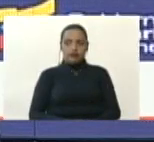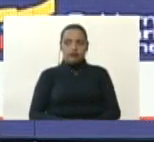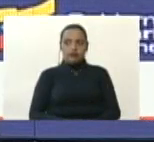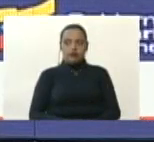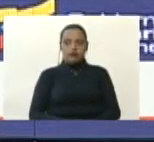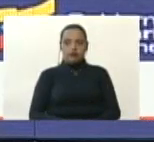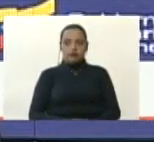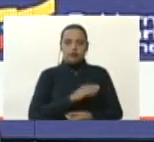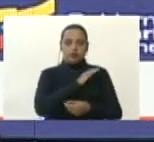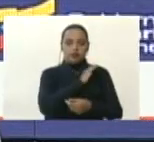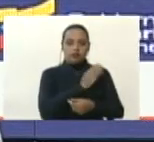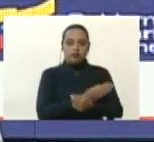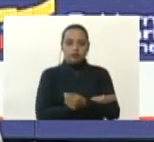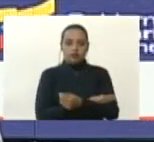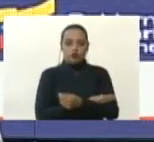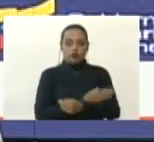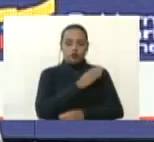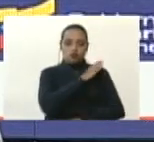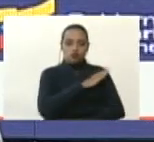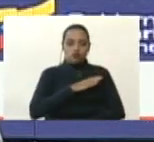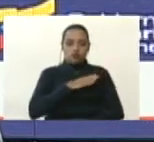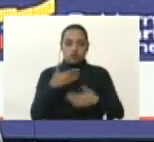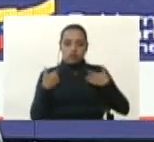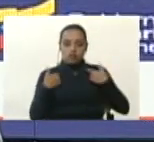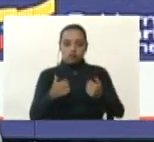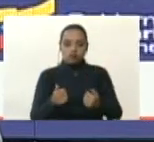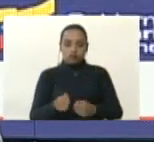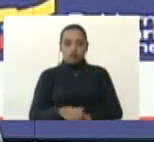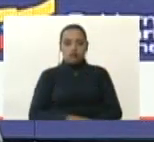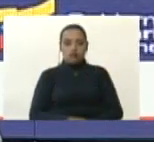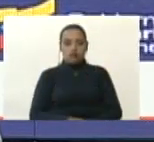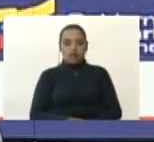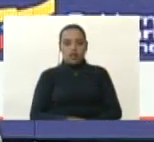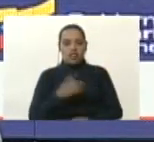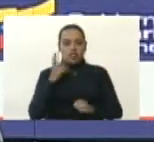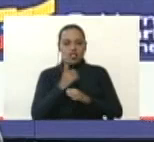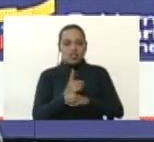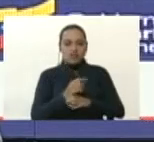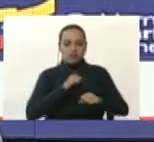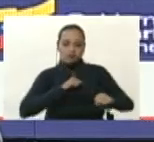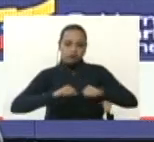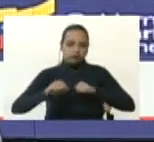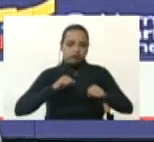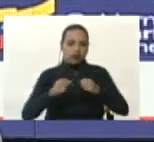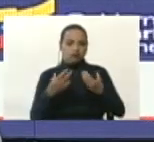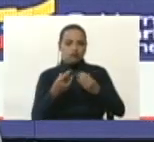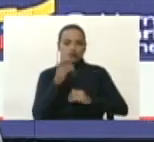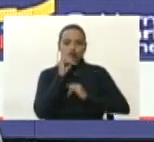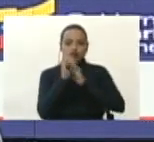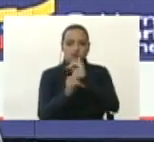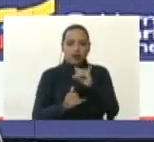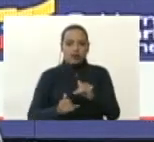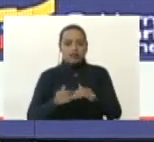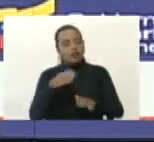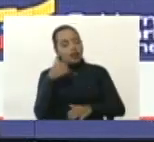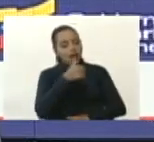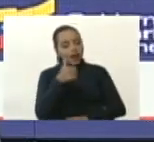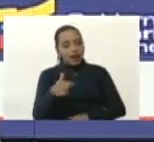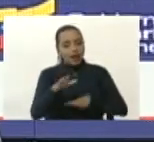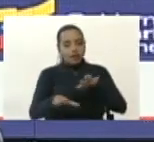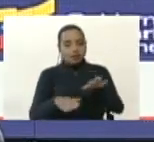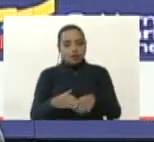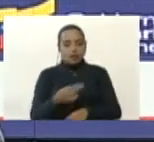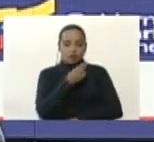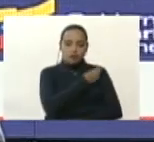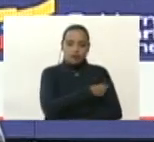el poder popular, los comités de salud. Deben ser muy activos los comités de salud, informarles de cada paso, por